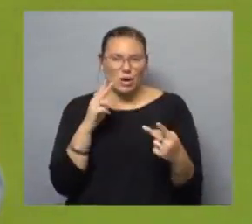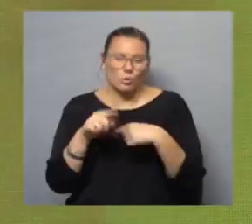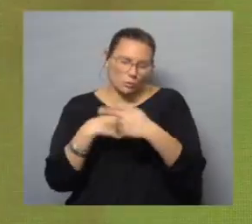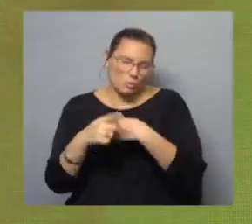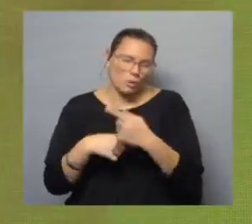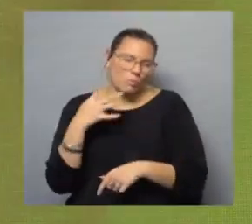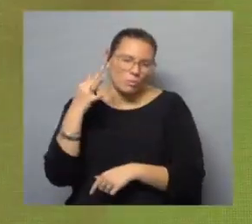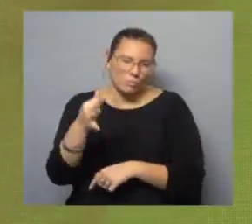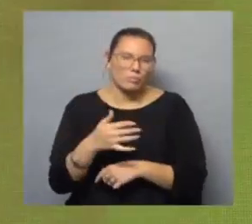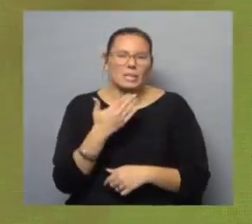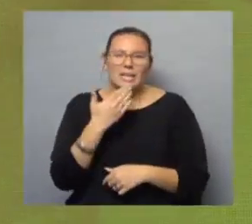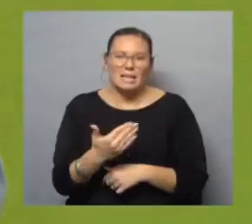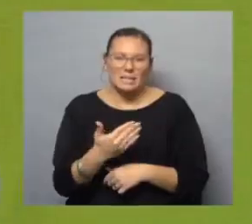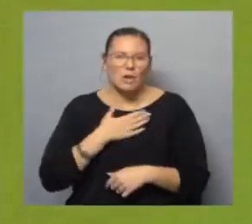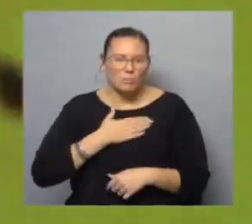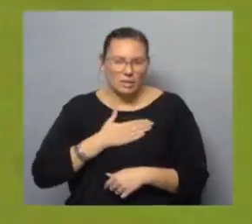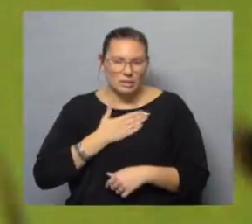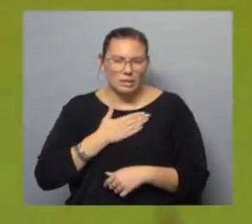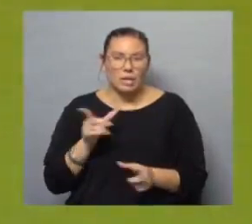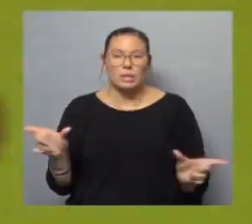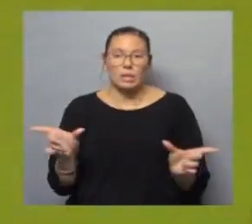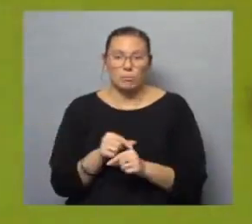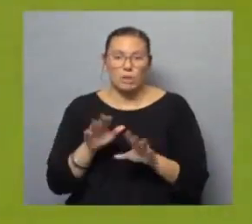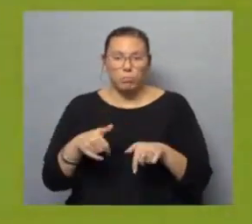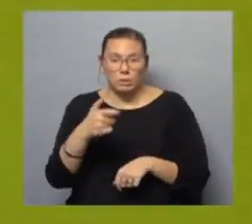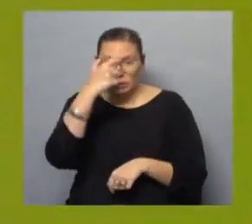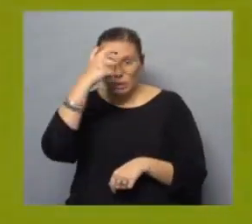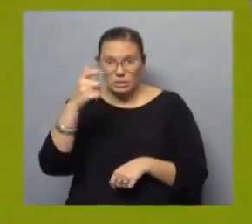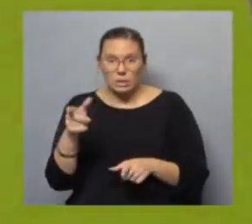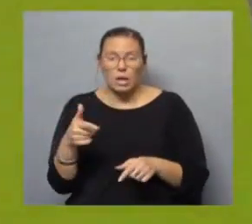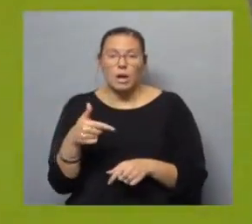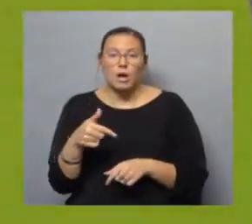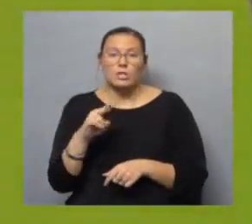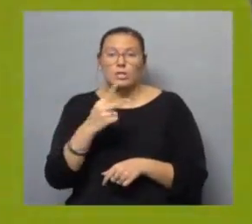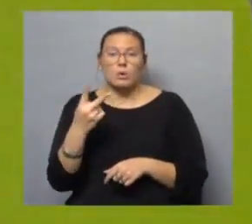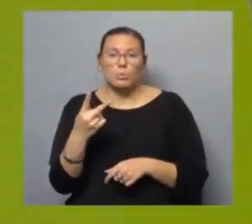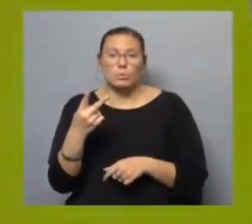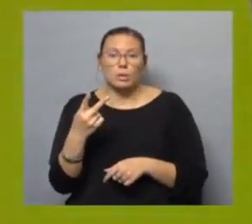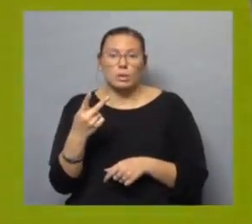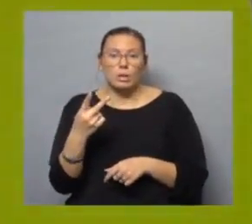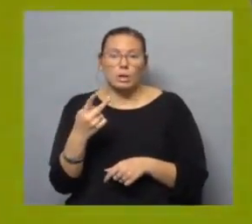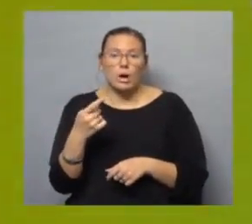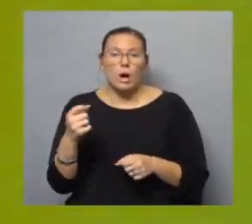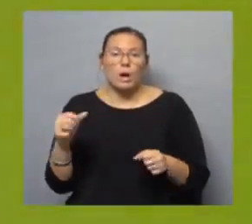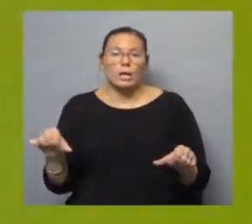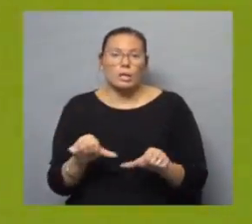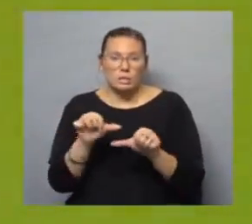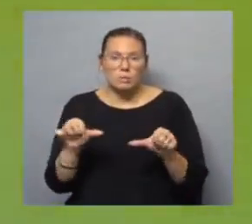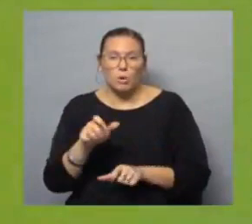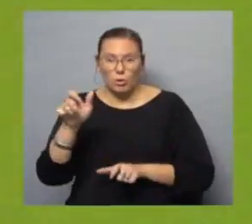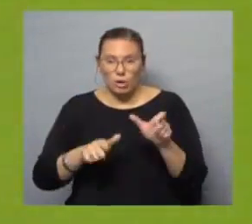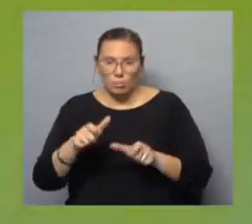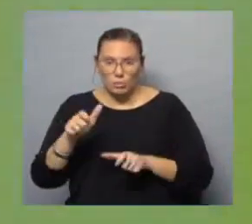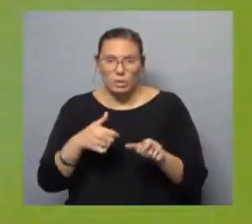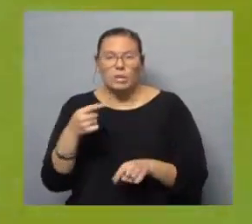adelante. Gracias a ustedes, un gusto. Hasta pronto. Cerramos sobre ciencia, nos vamos con la segunda entrega de lo que fueron las producciones que hicimos con la gente de